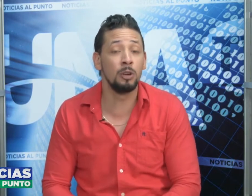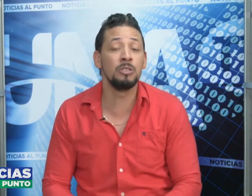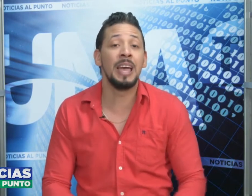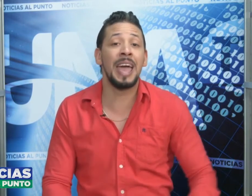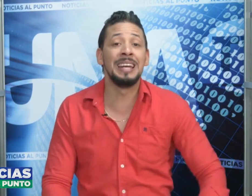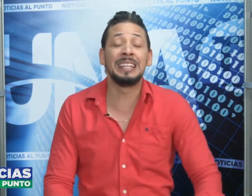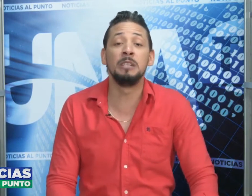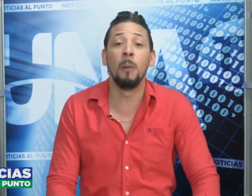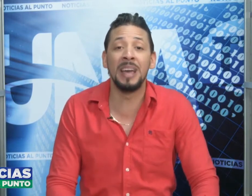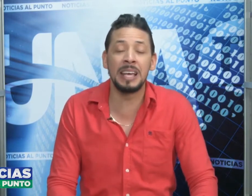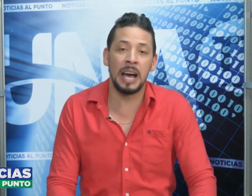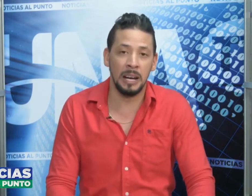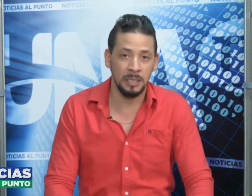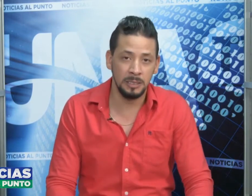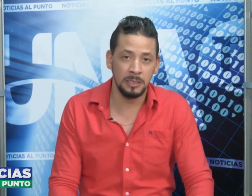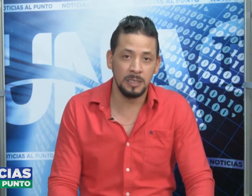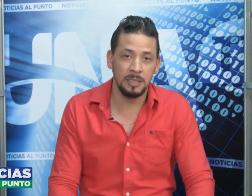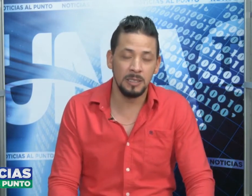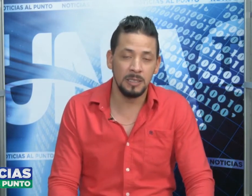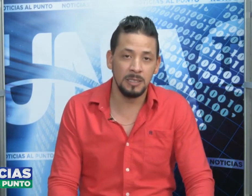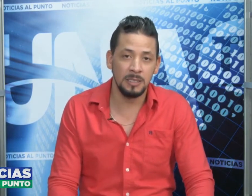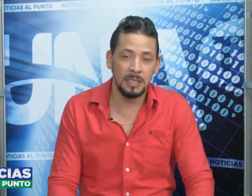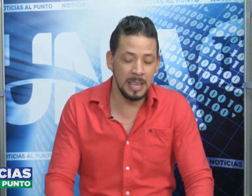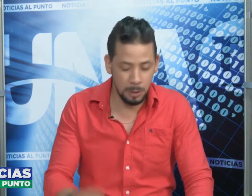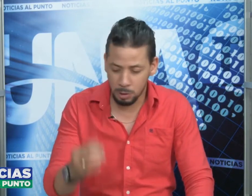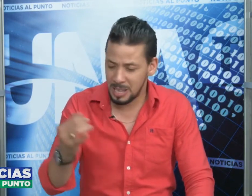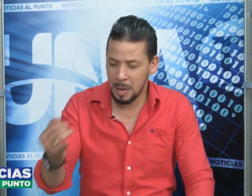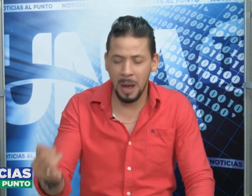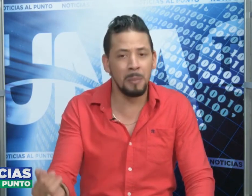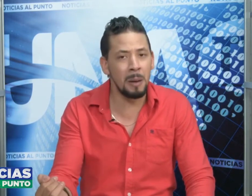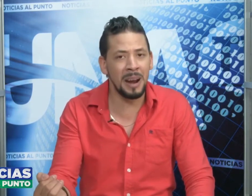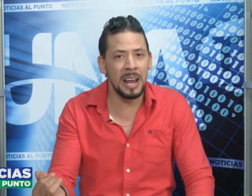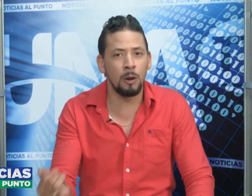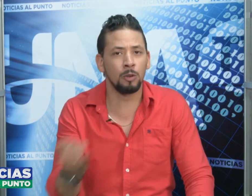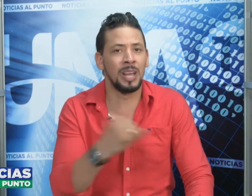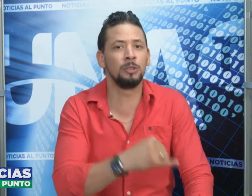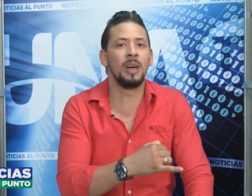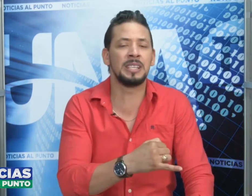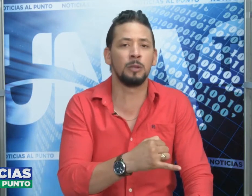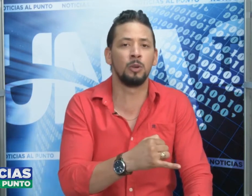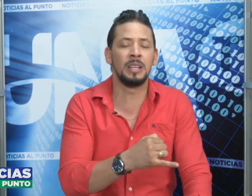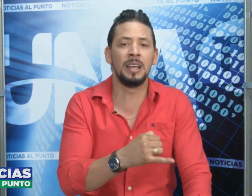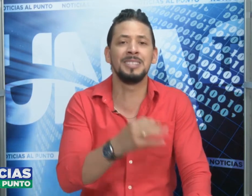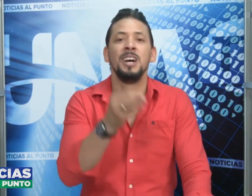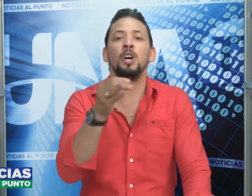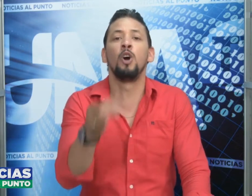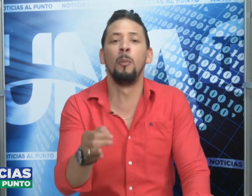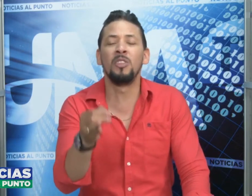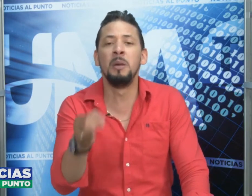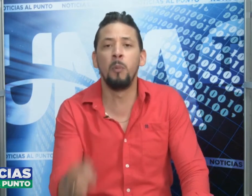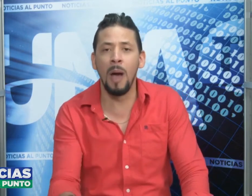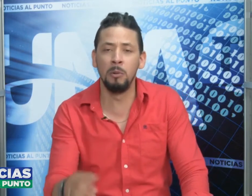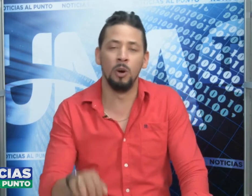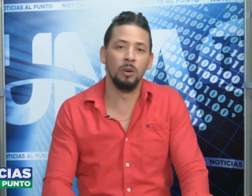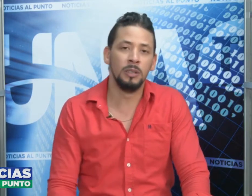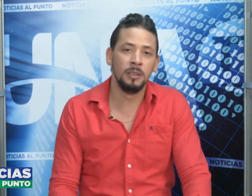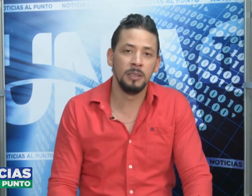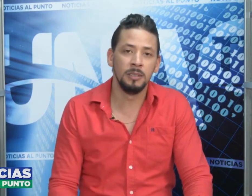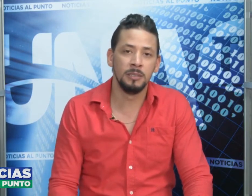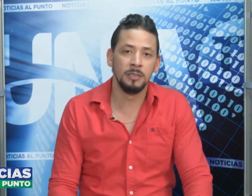altos en latinoamérica y eso se debe al mal manejo tanto de las autoridades como del